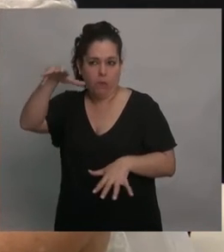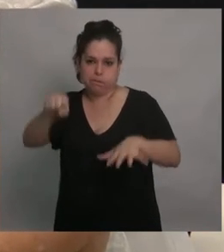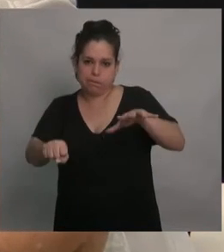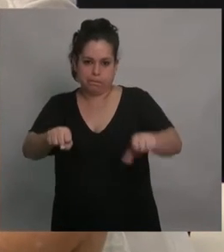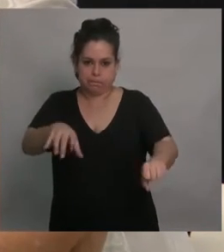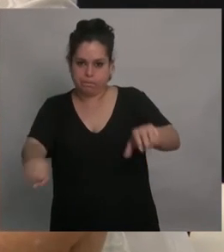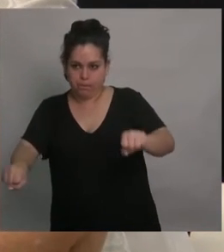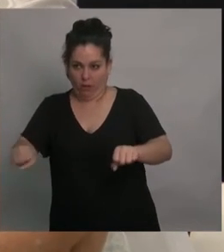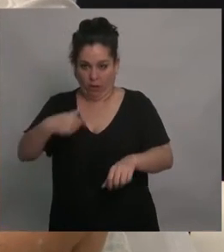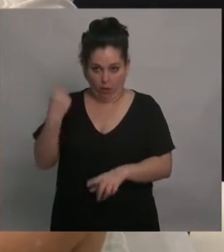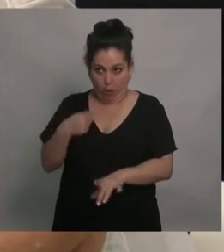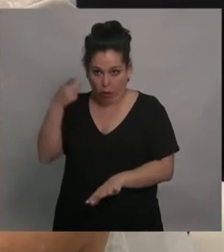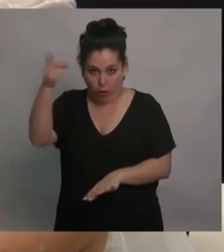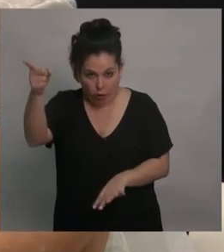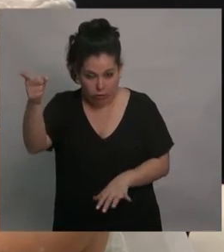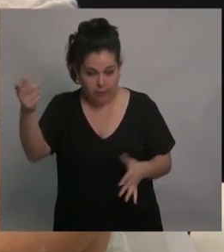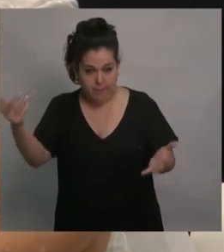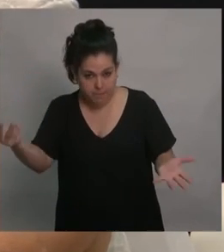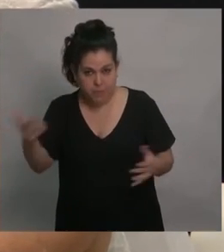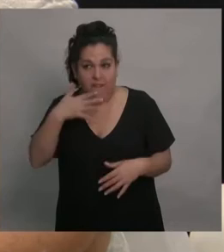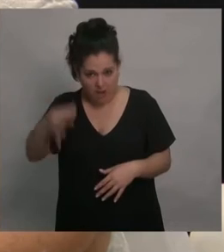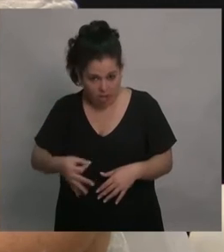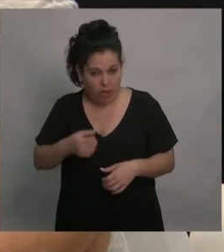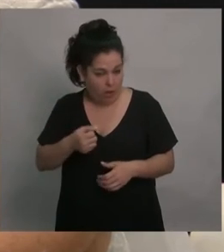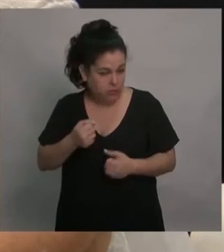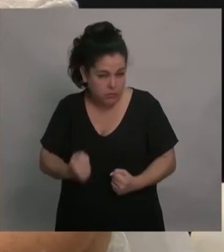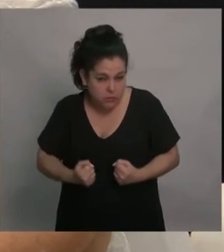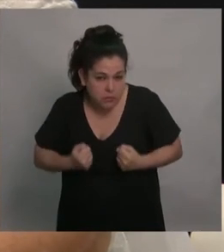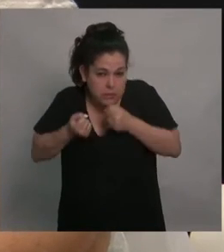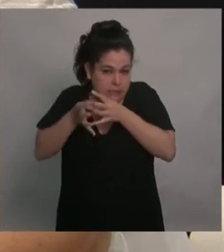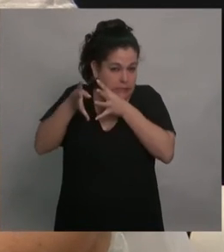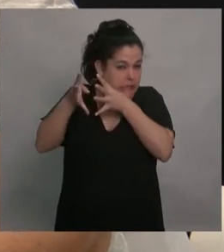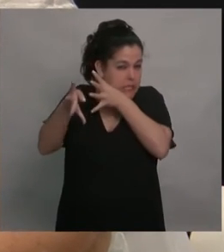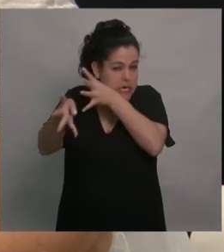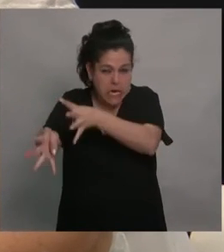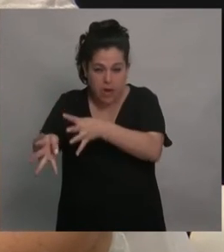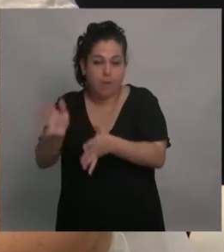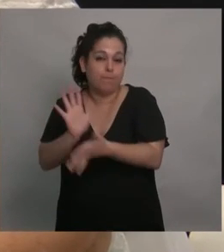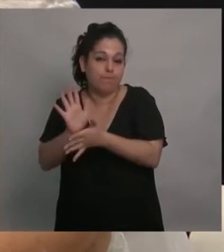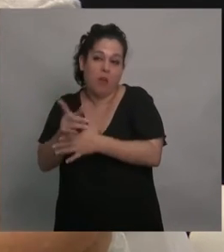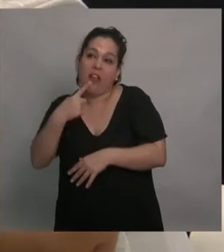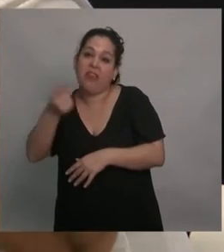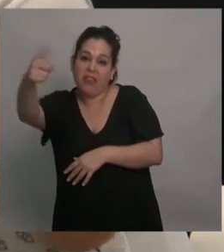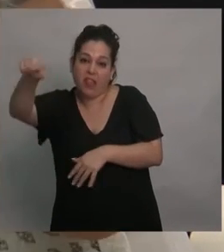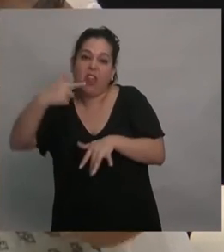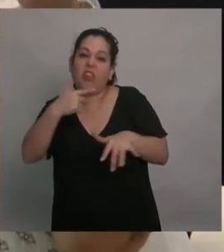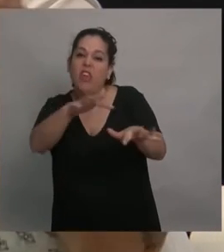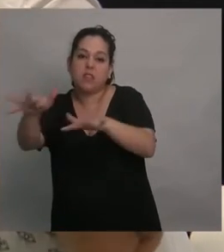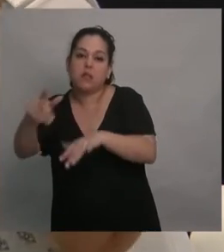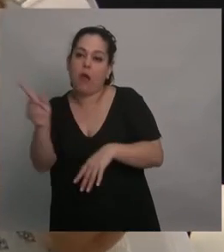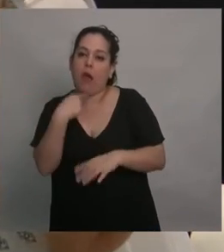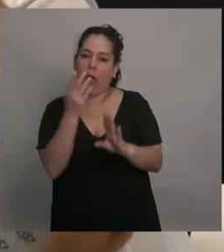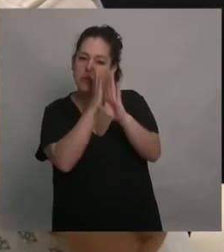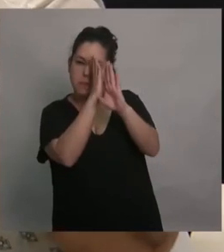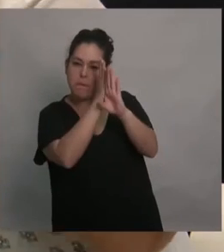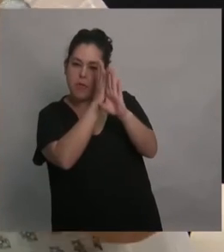mercenarios. Y hubo que dar una batalla muy grande porque se les consideraba espía. Y esa palabra espía